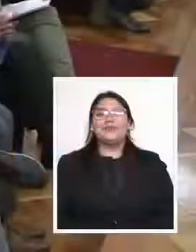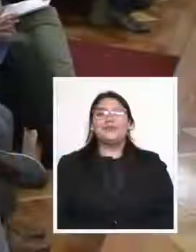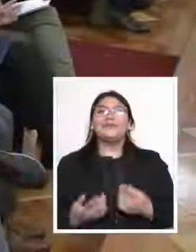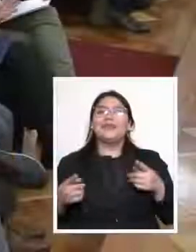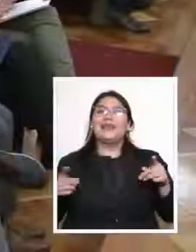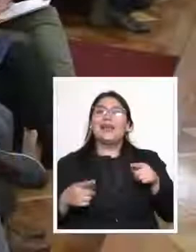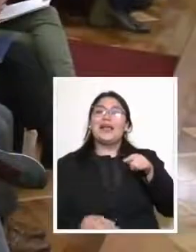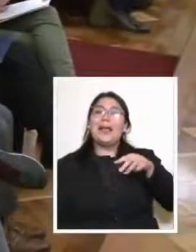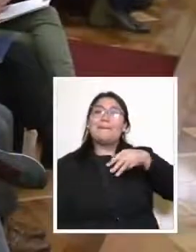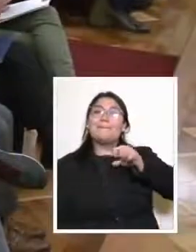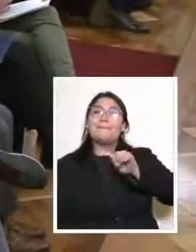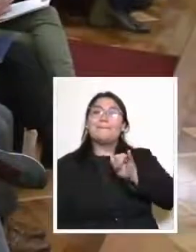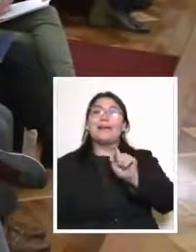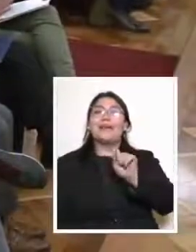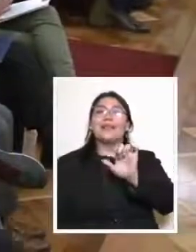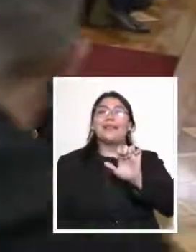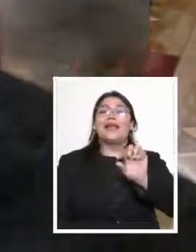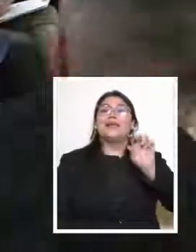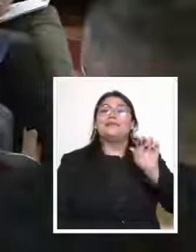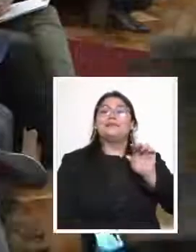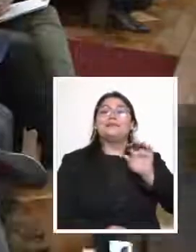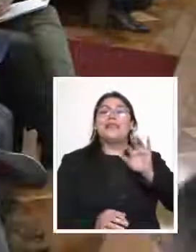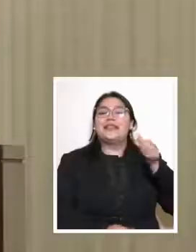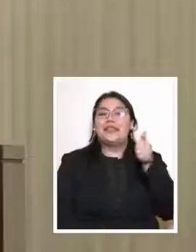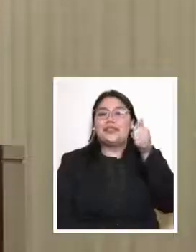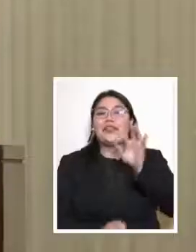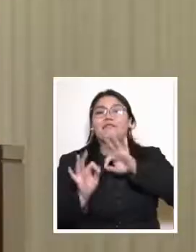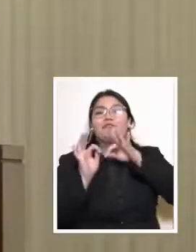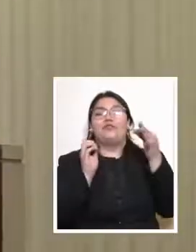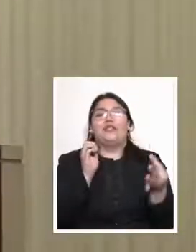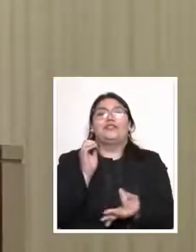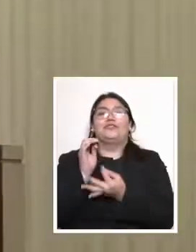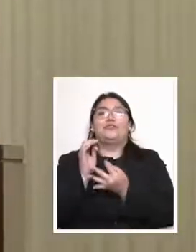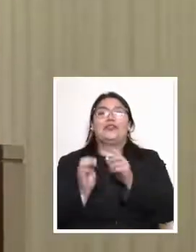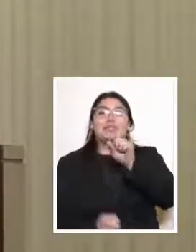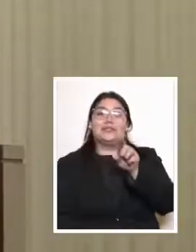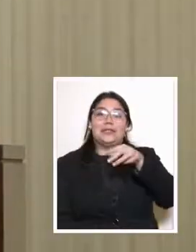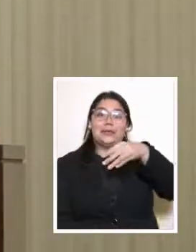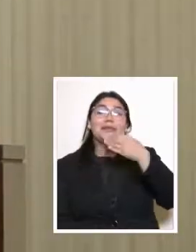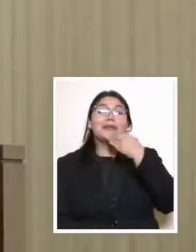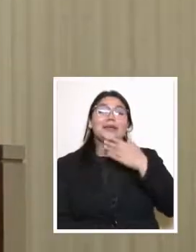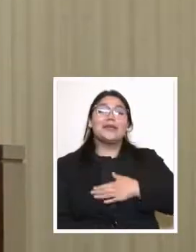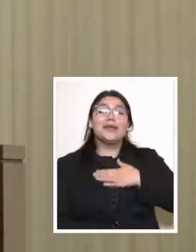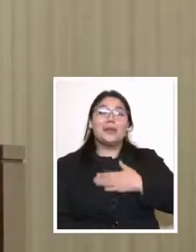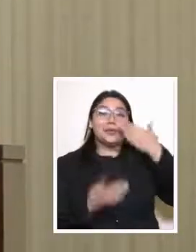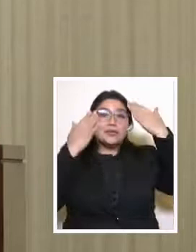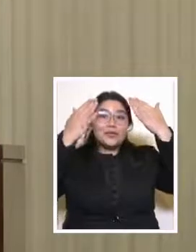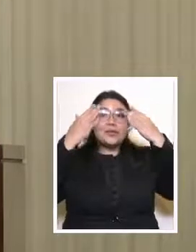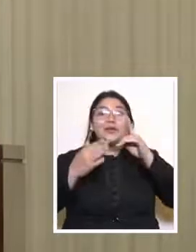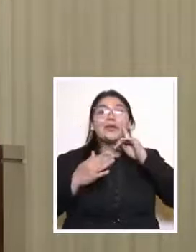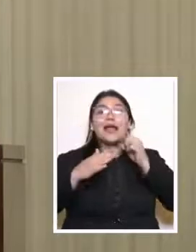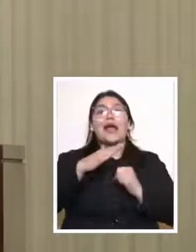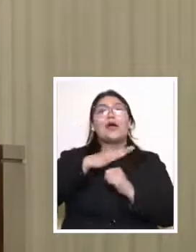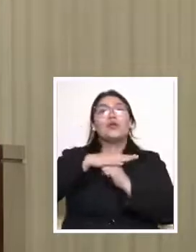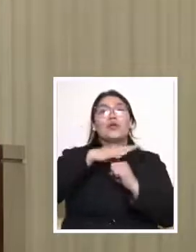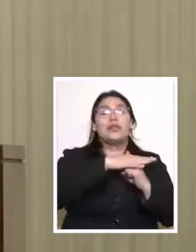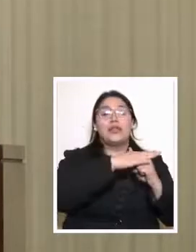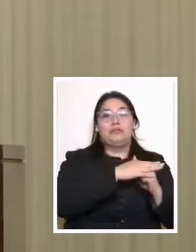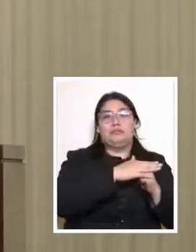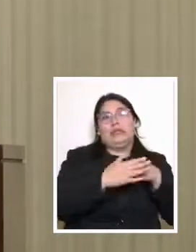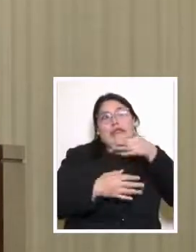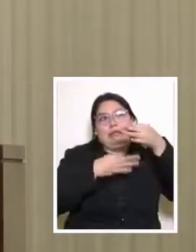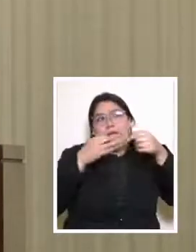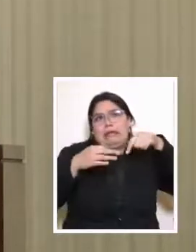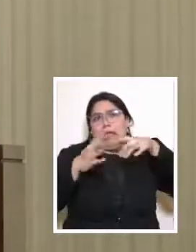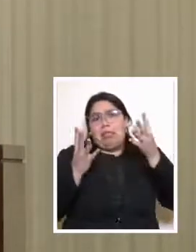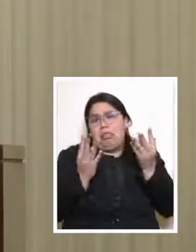Ortiz, directora global de la Fundación SIM. Queremos también saludar a autoridades y profesionales, como les dije, no somos tantos